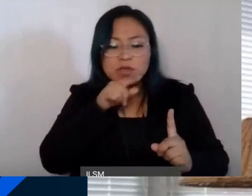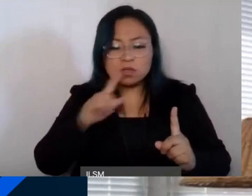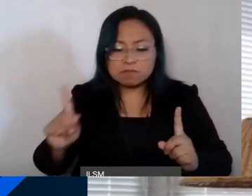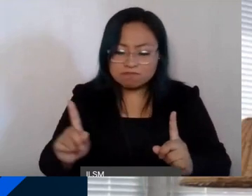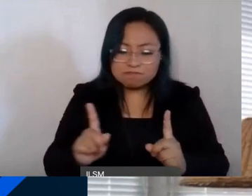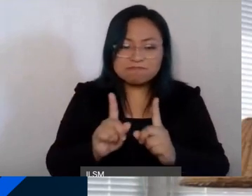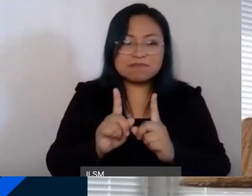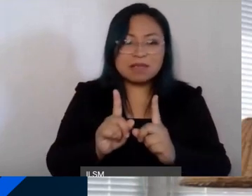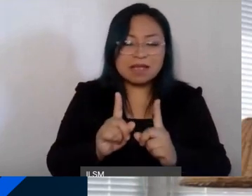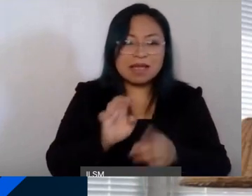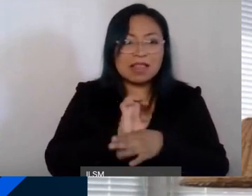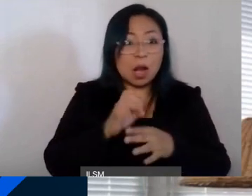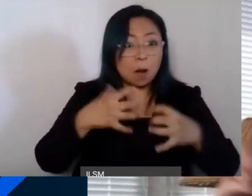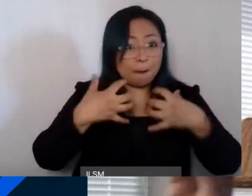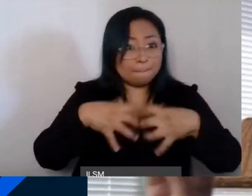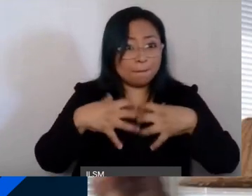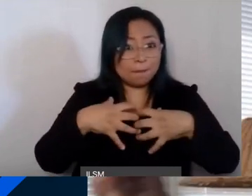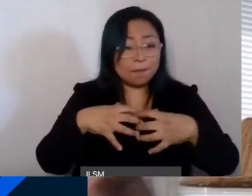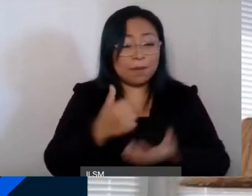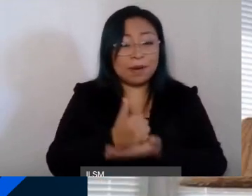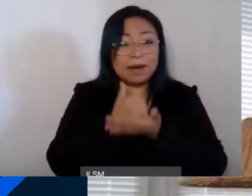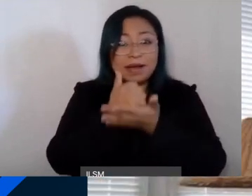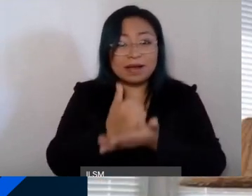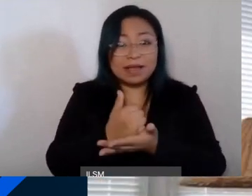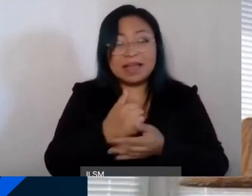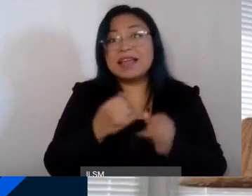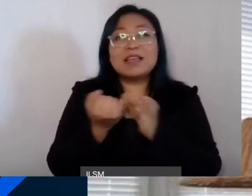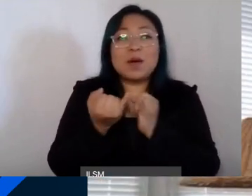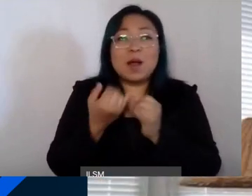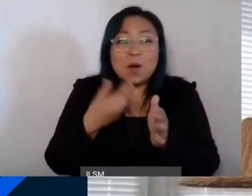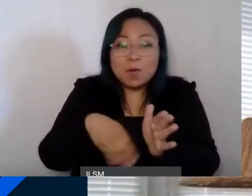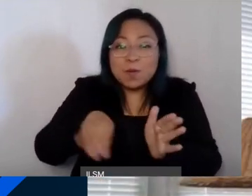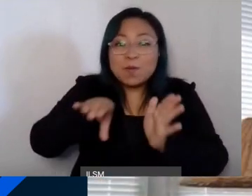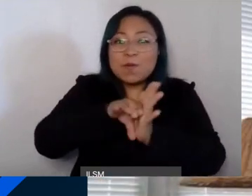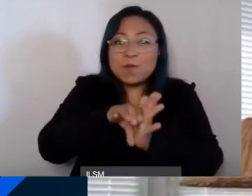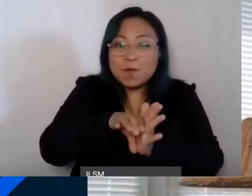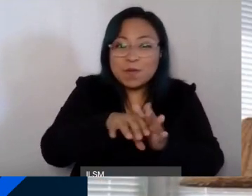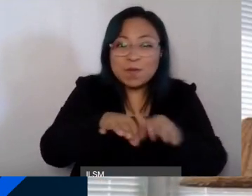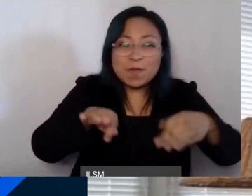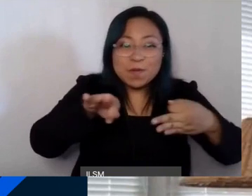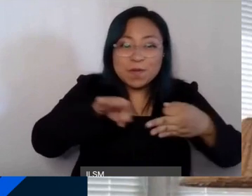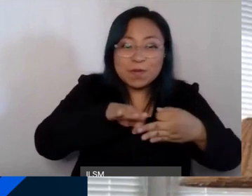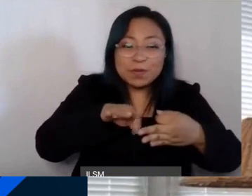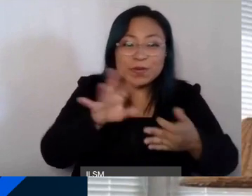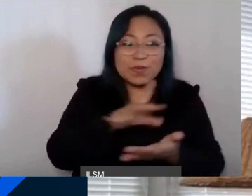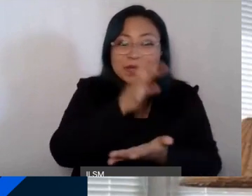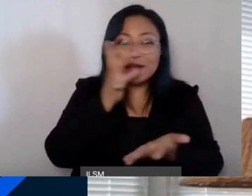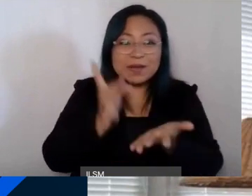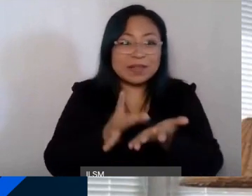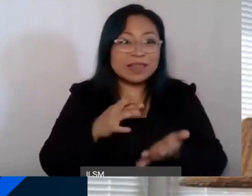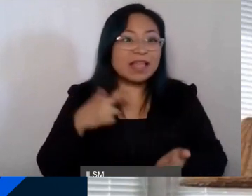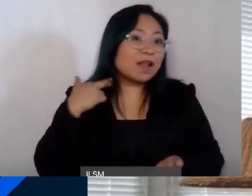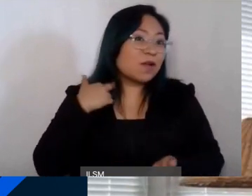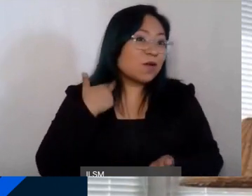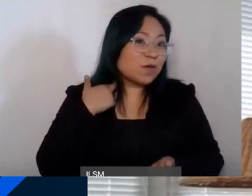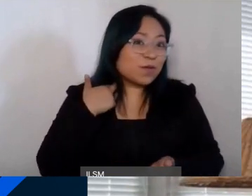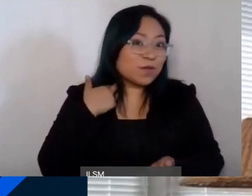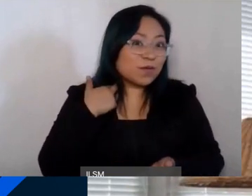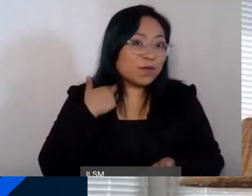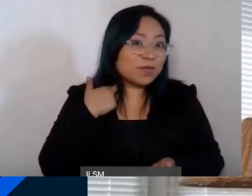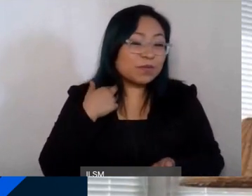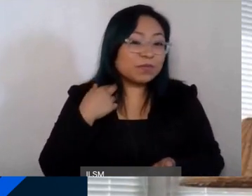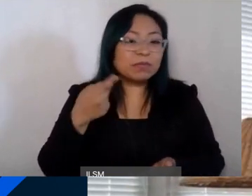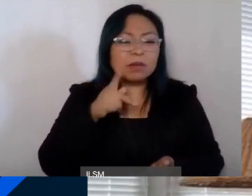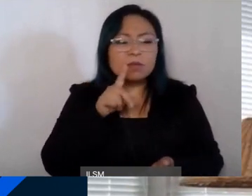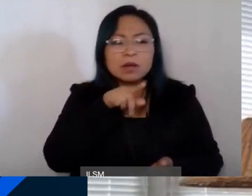el motor de propulsión y lo ponen en la habitación de al lado o sea que sólo está el robot el pollito no